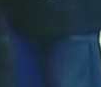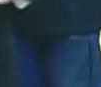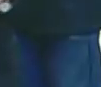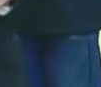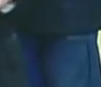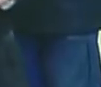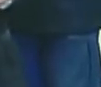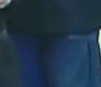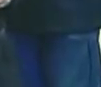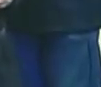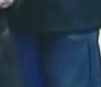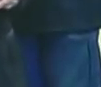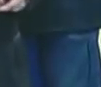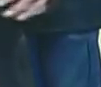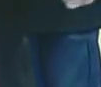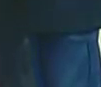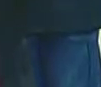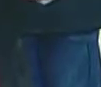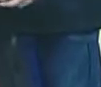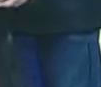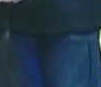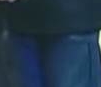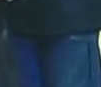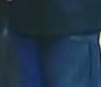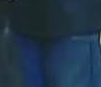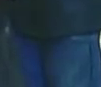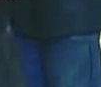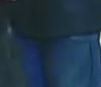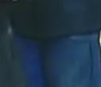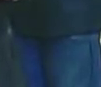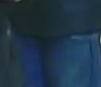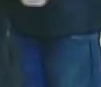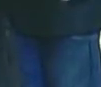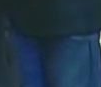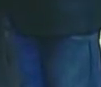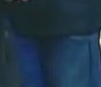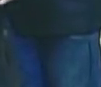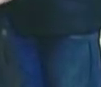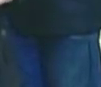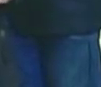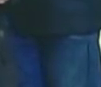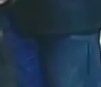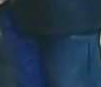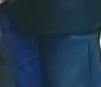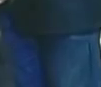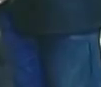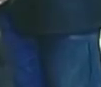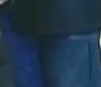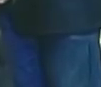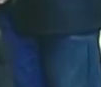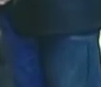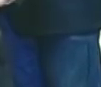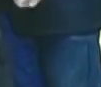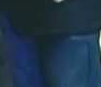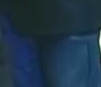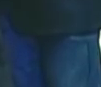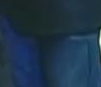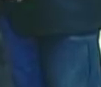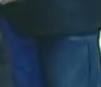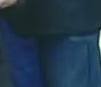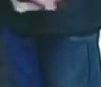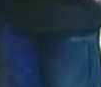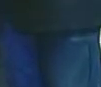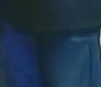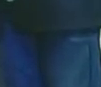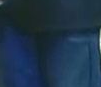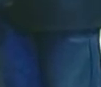Tinaquillo, junto con otros aliados, lo regaló Alfredo Franco, no fue preciso comprarlo. otro hombre de terregadura y bien